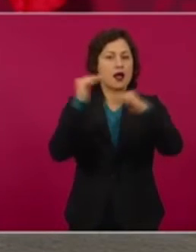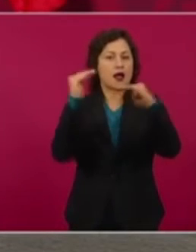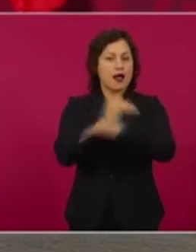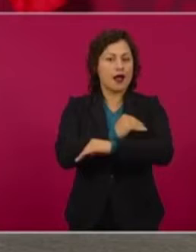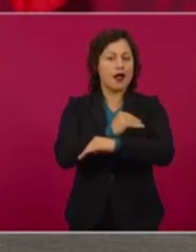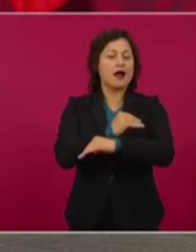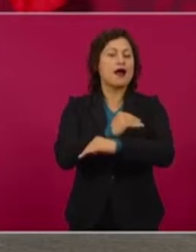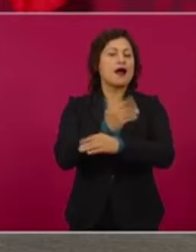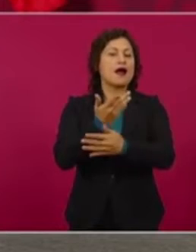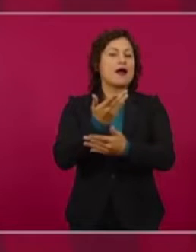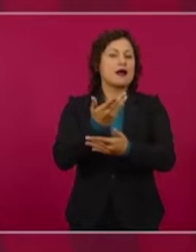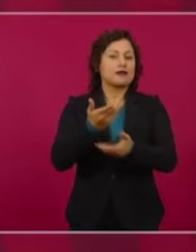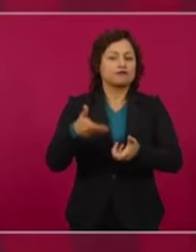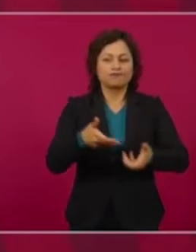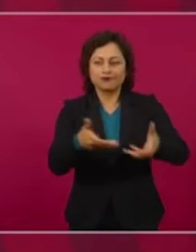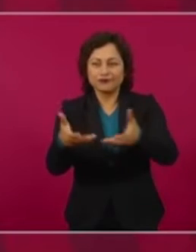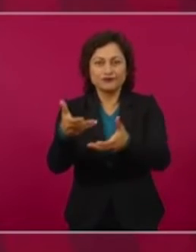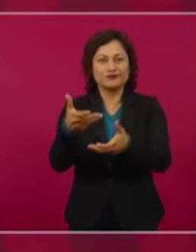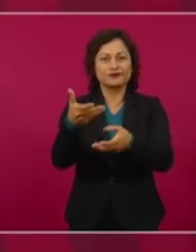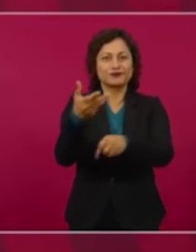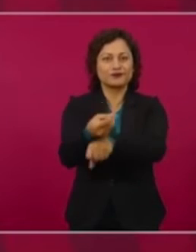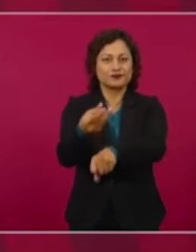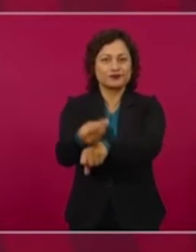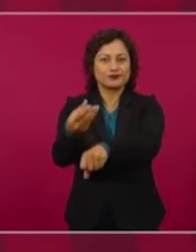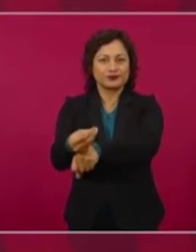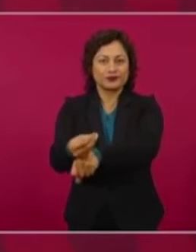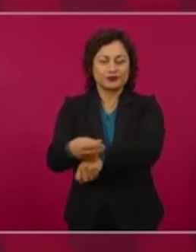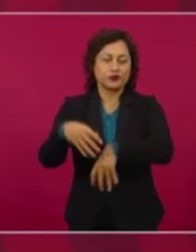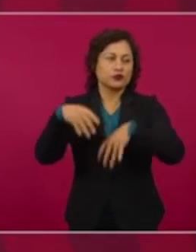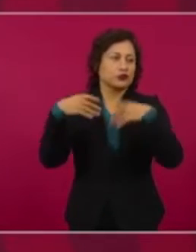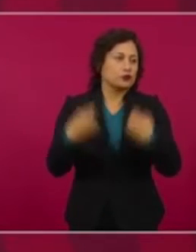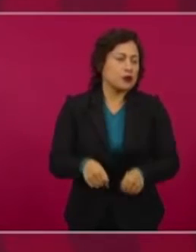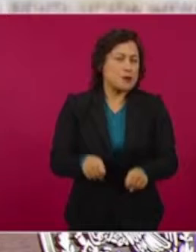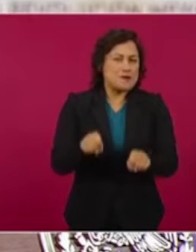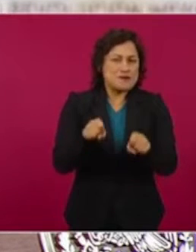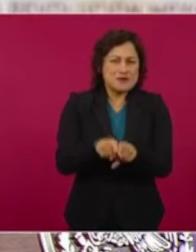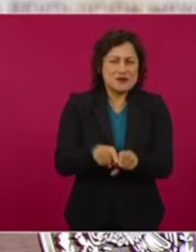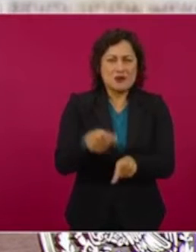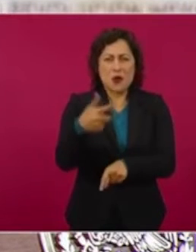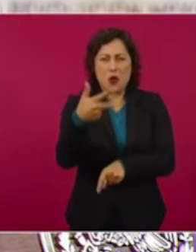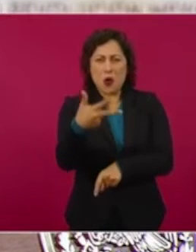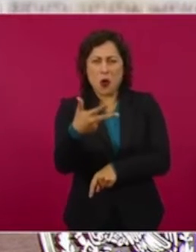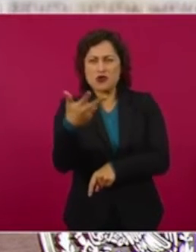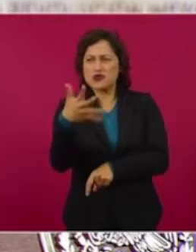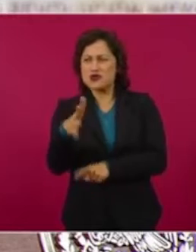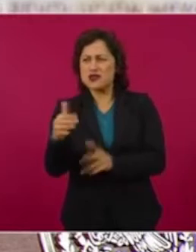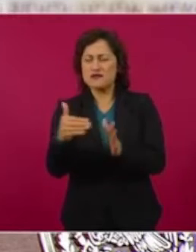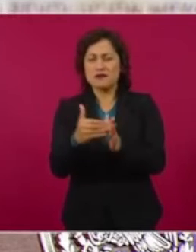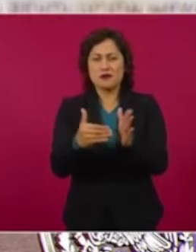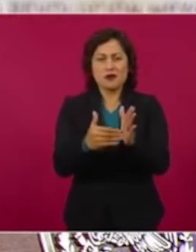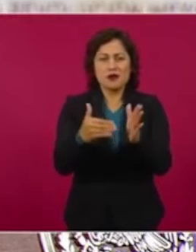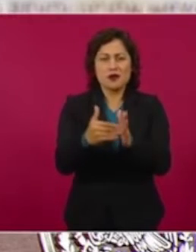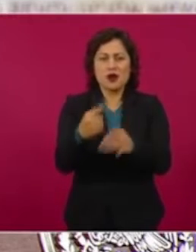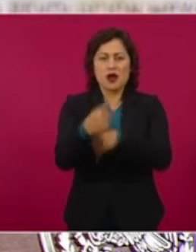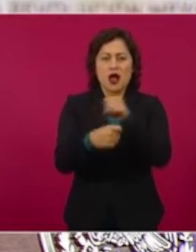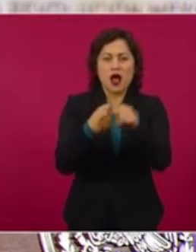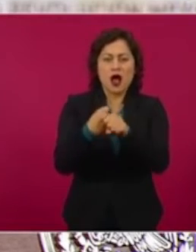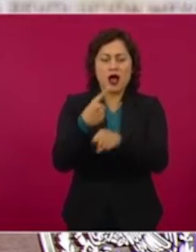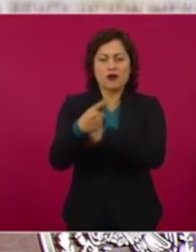que cobraban también 8 o 10,000 millones al año por darle